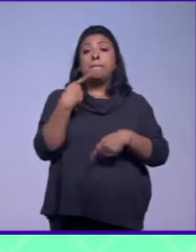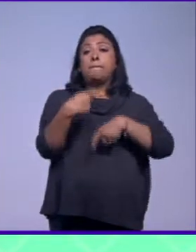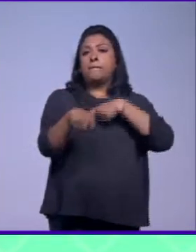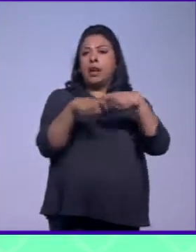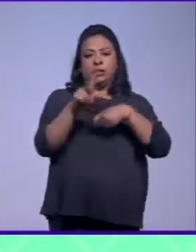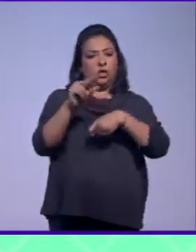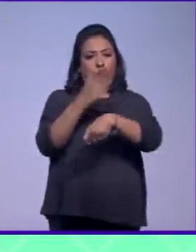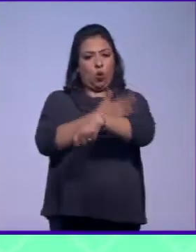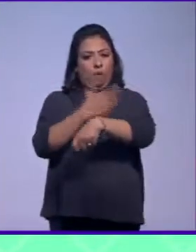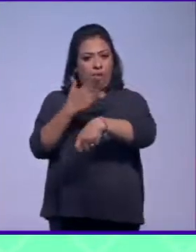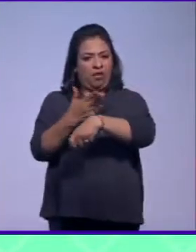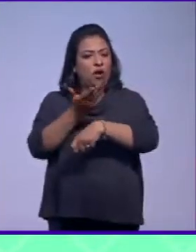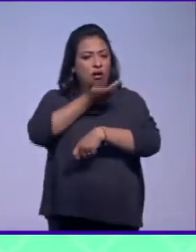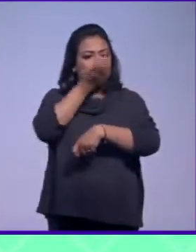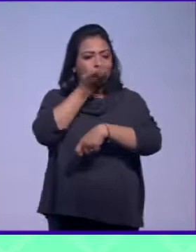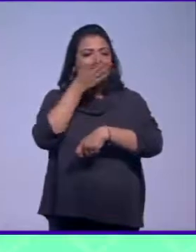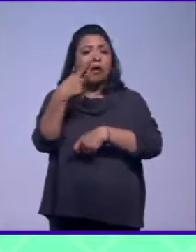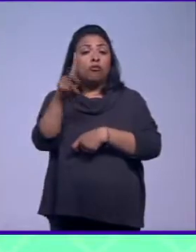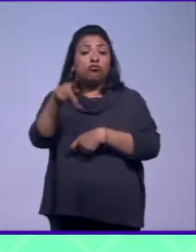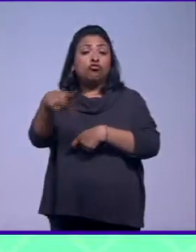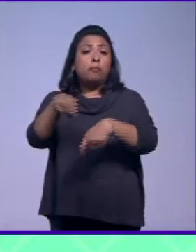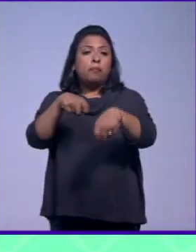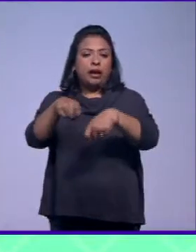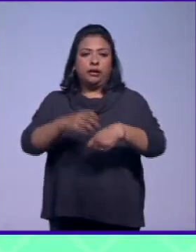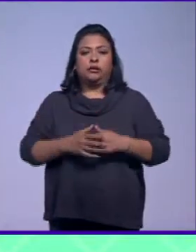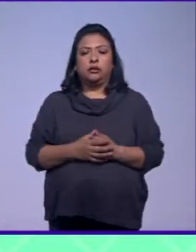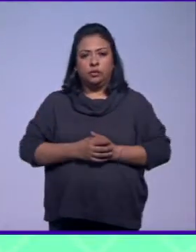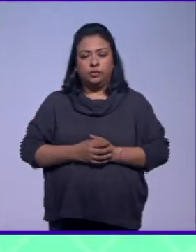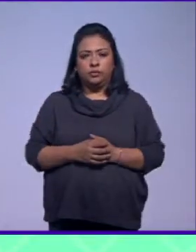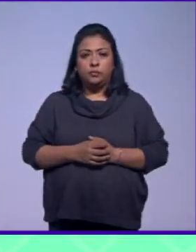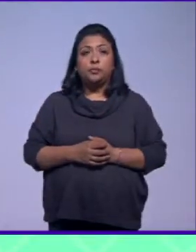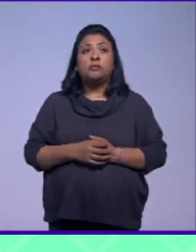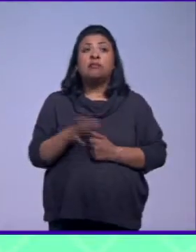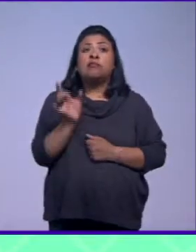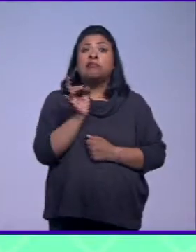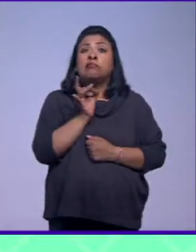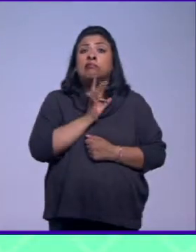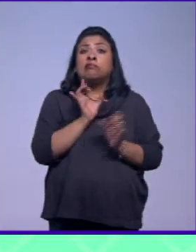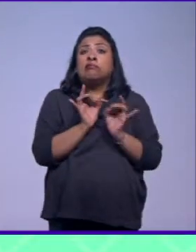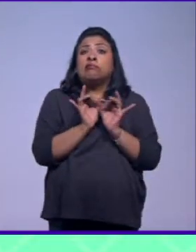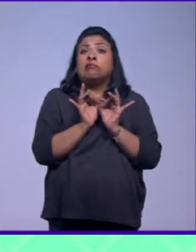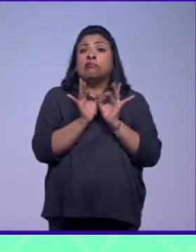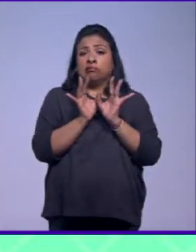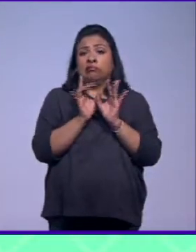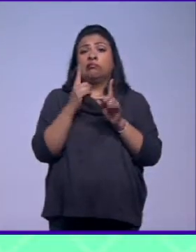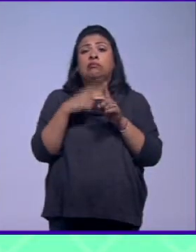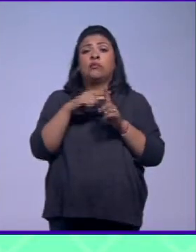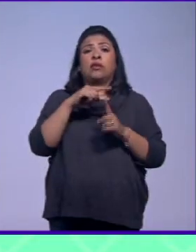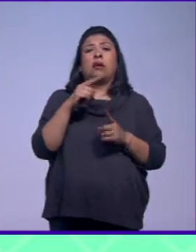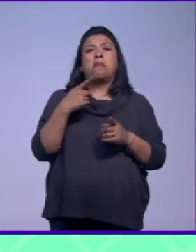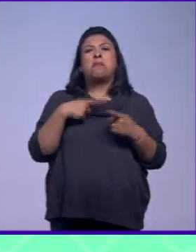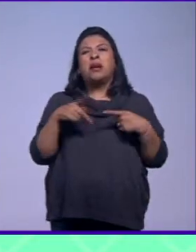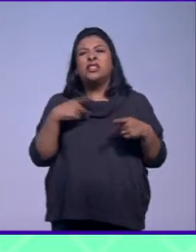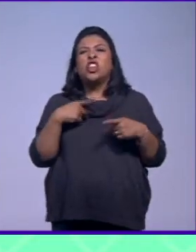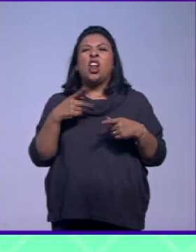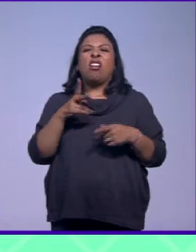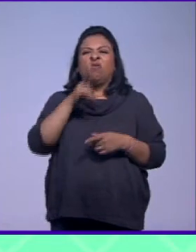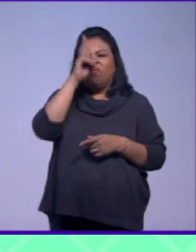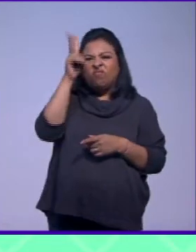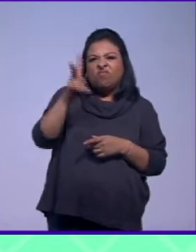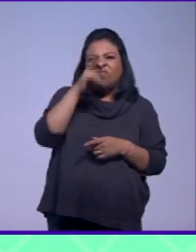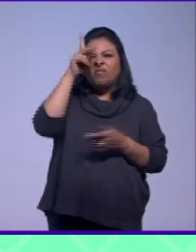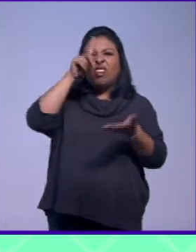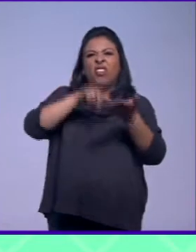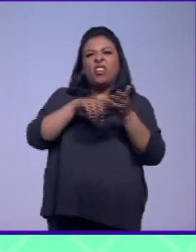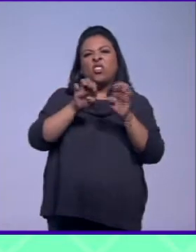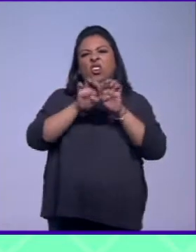no de madera como es tradición el temor a incidentes protagonizados por hooligans episodios racistas en los